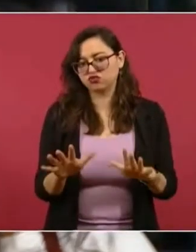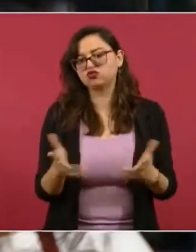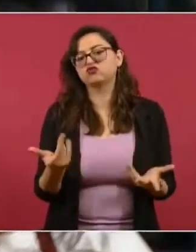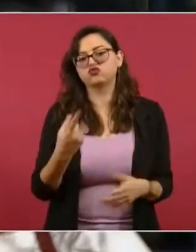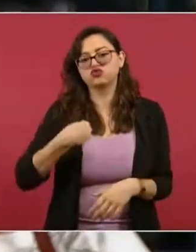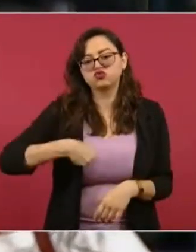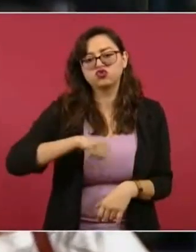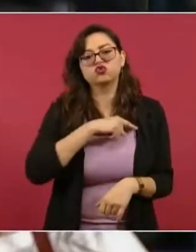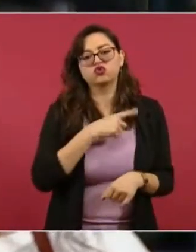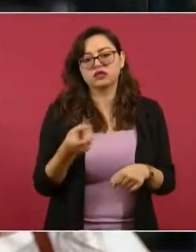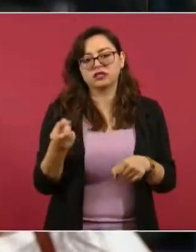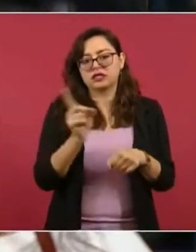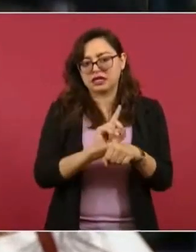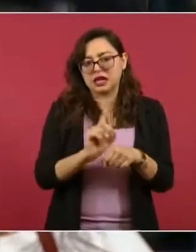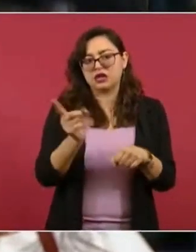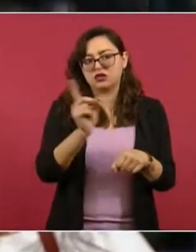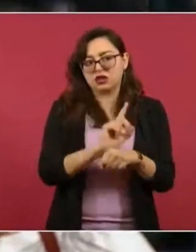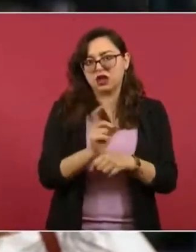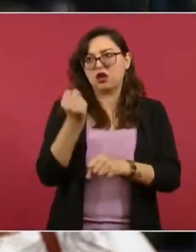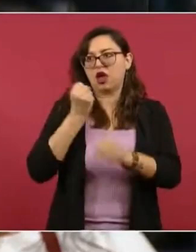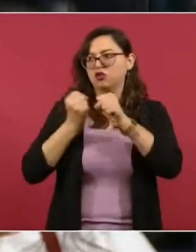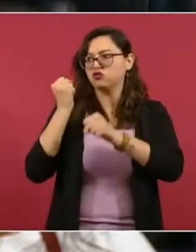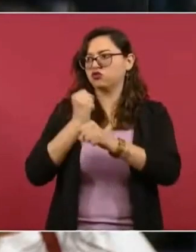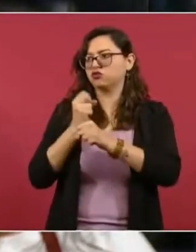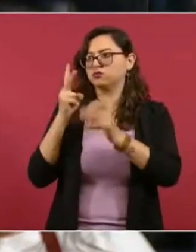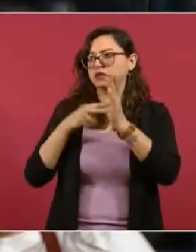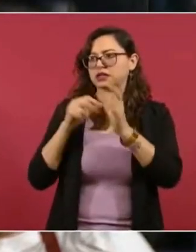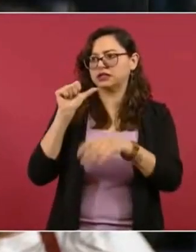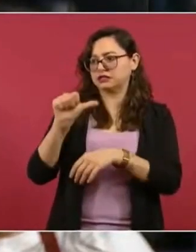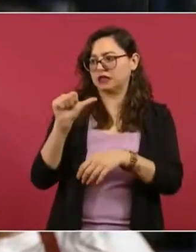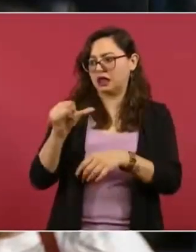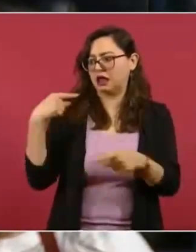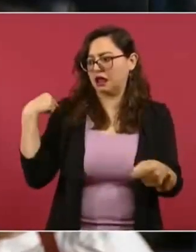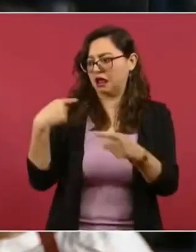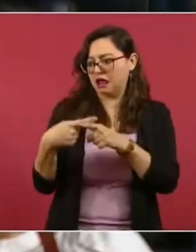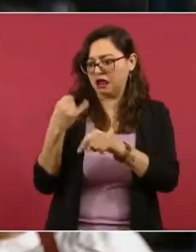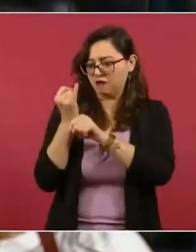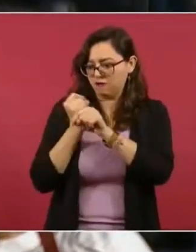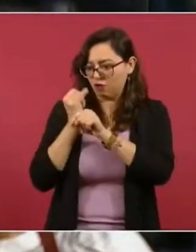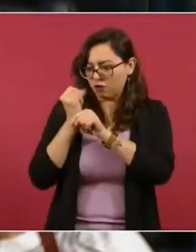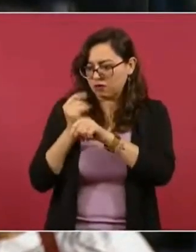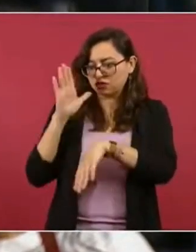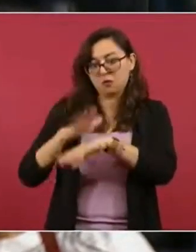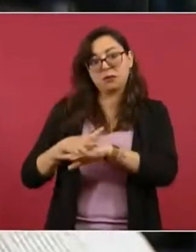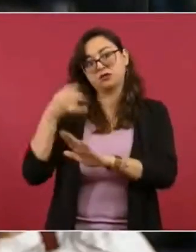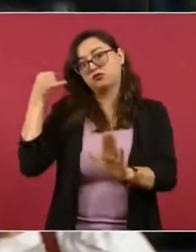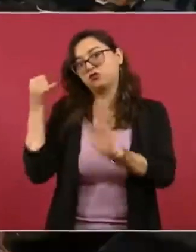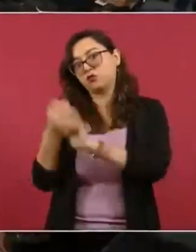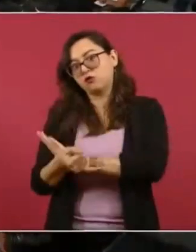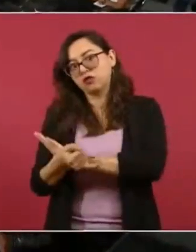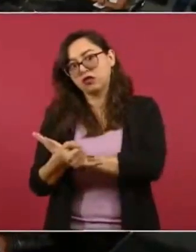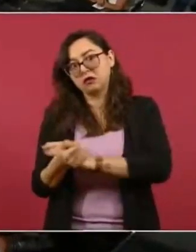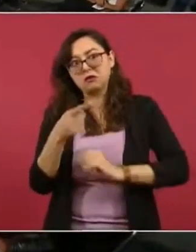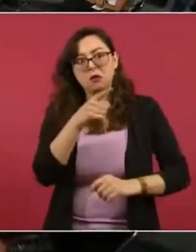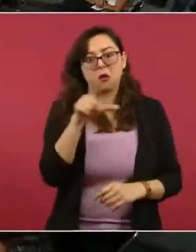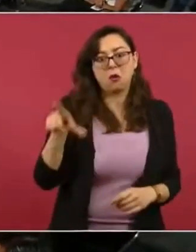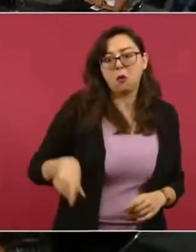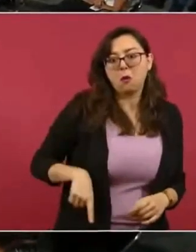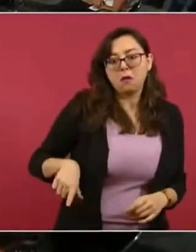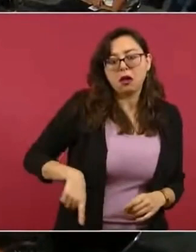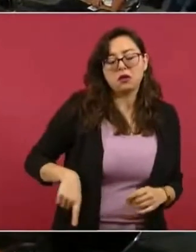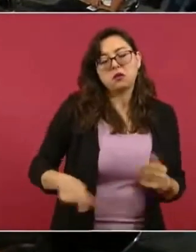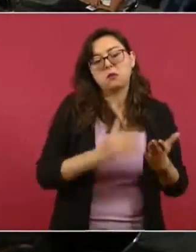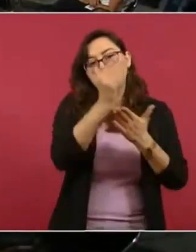hemos venido realizando desde el 2016 hemos sacado le compartía la secretaria mi columna